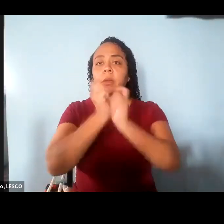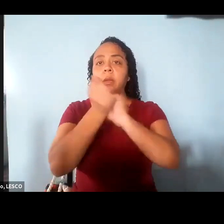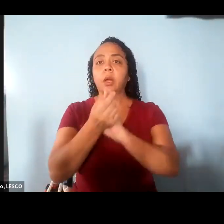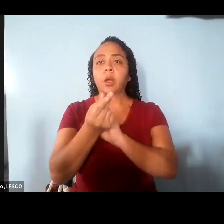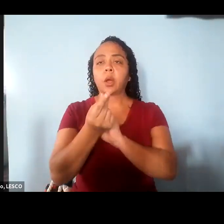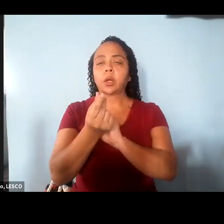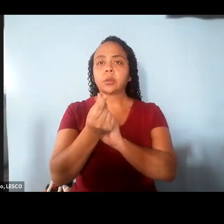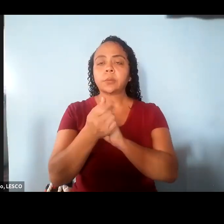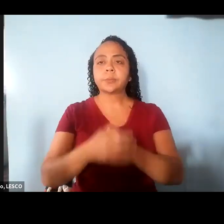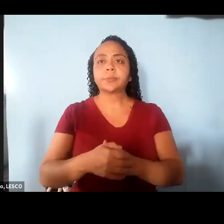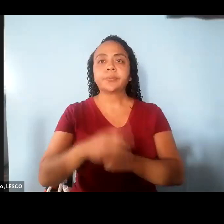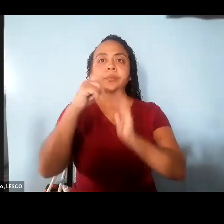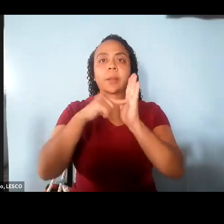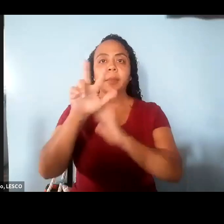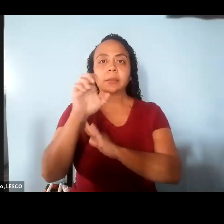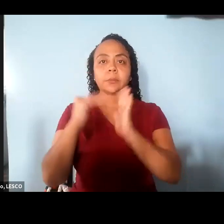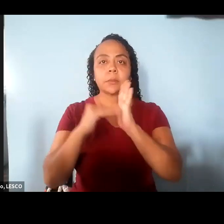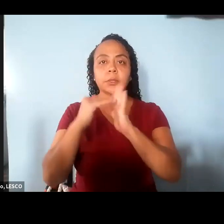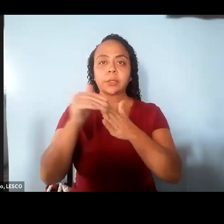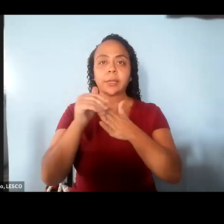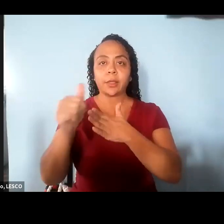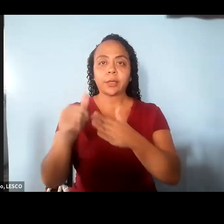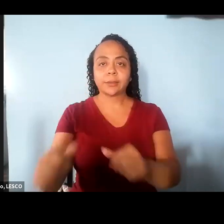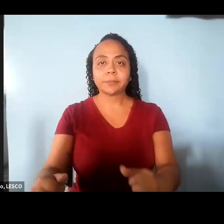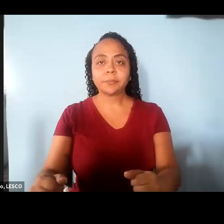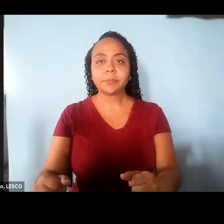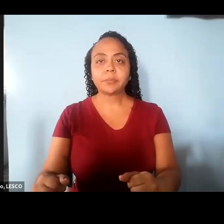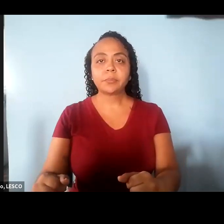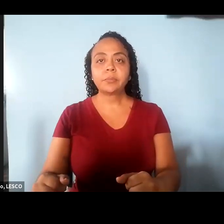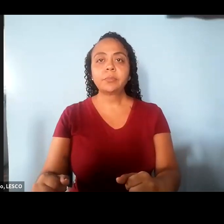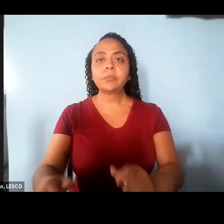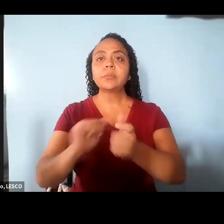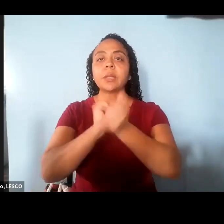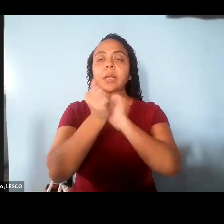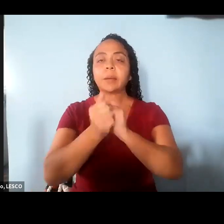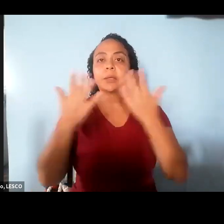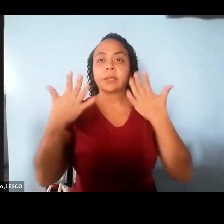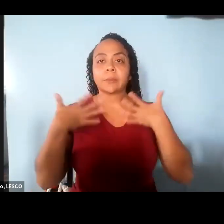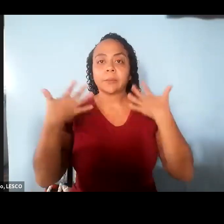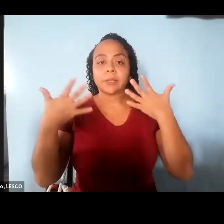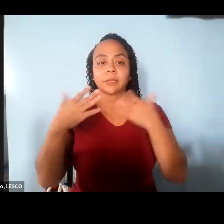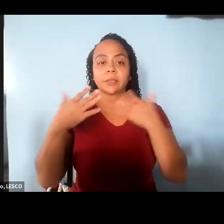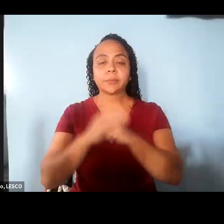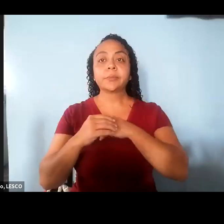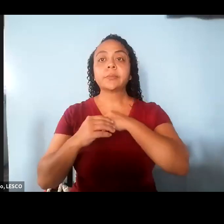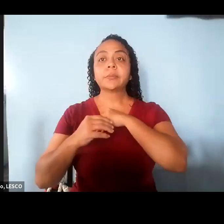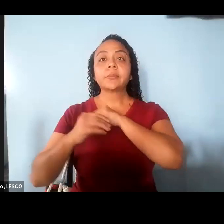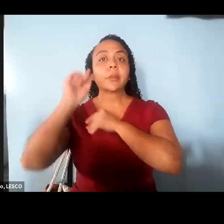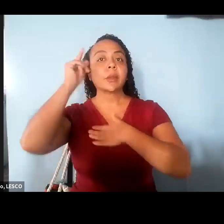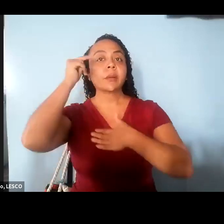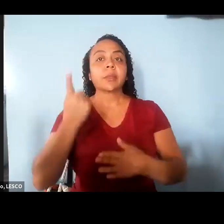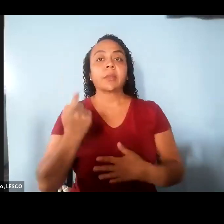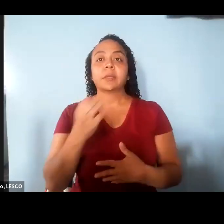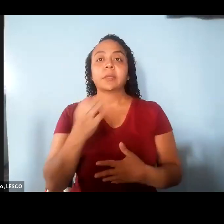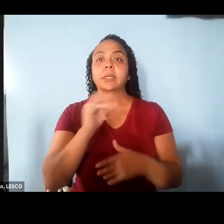menos 1.300 millones de dólares el cambio climático la gobernabilidad eficiente y la creciente